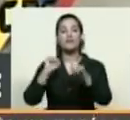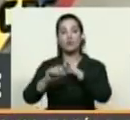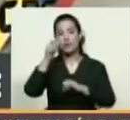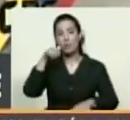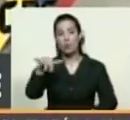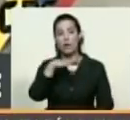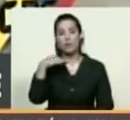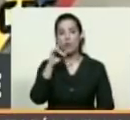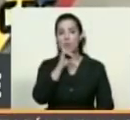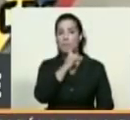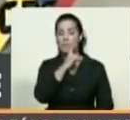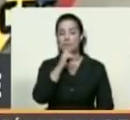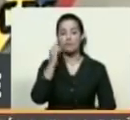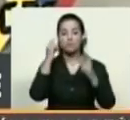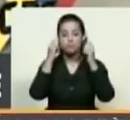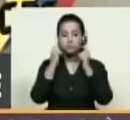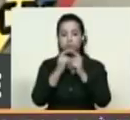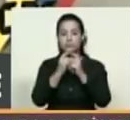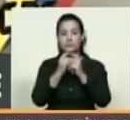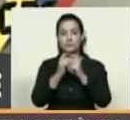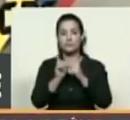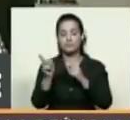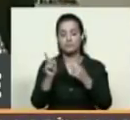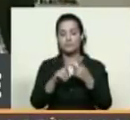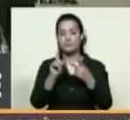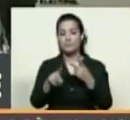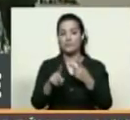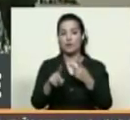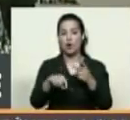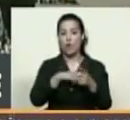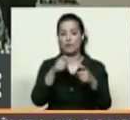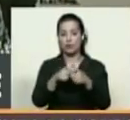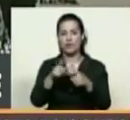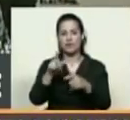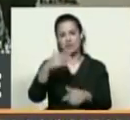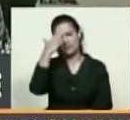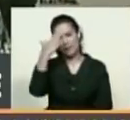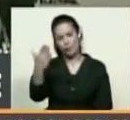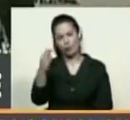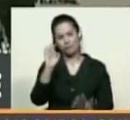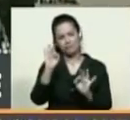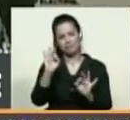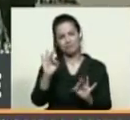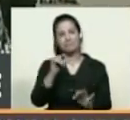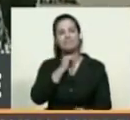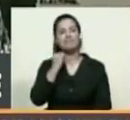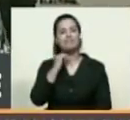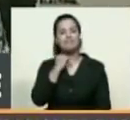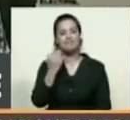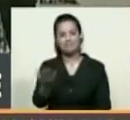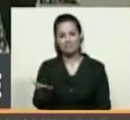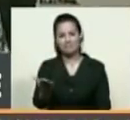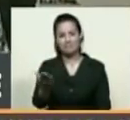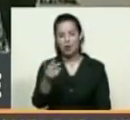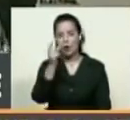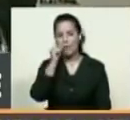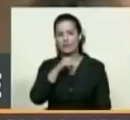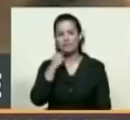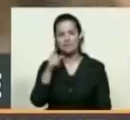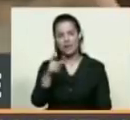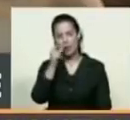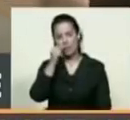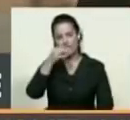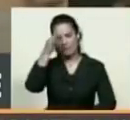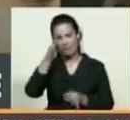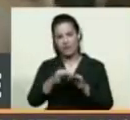el doctor Alfredo Ruiz. Quiero dar un saludo especial al padre Numa, con su sentido y como hombre de fe y